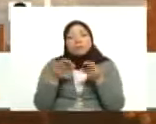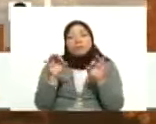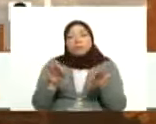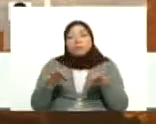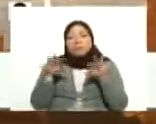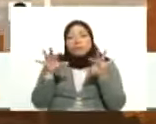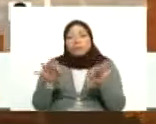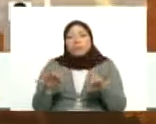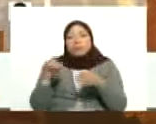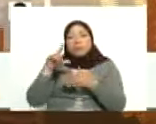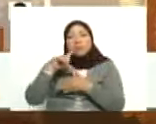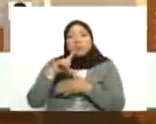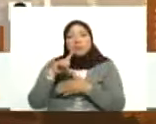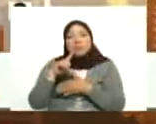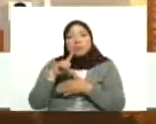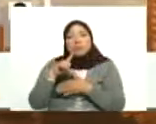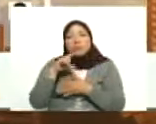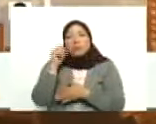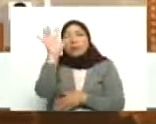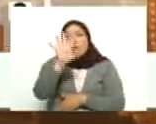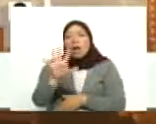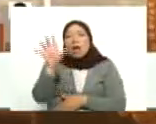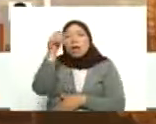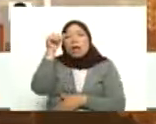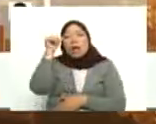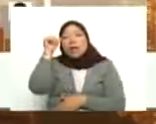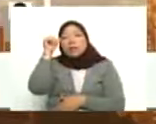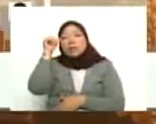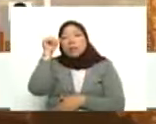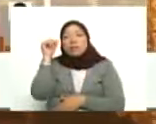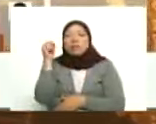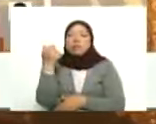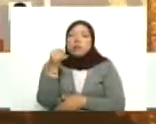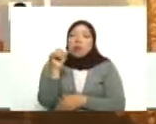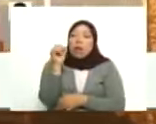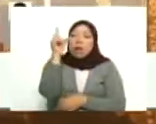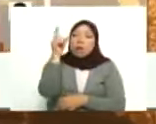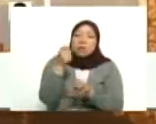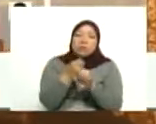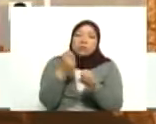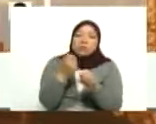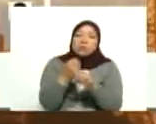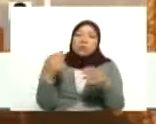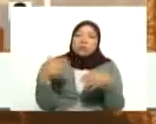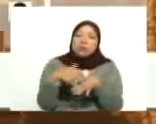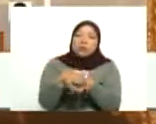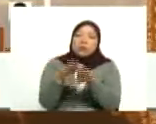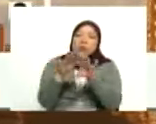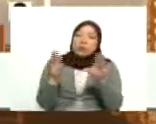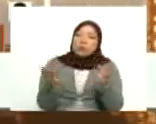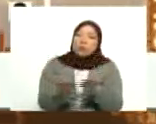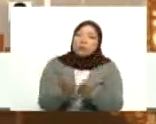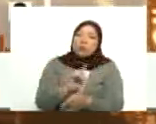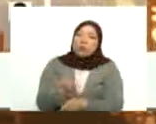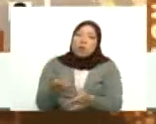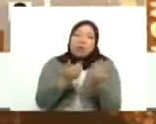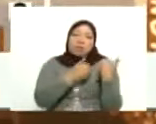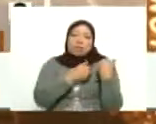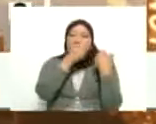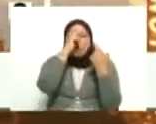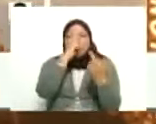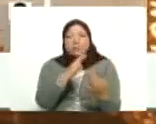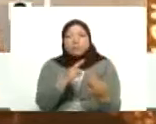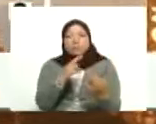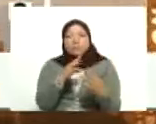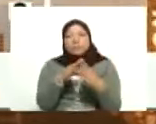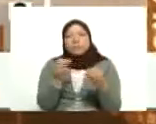en América Latina, en Asia, en África, bueno, dan cuenta de que hay un mundo que exige respeto a la legalidad, hay